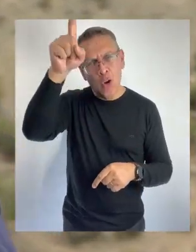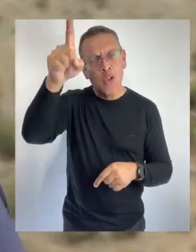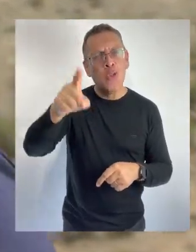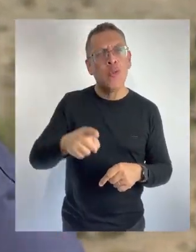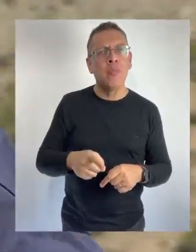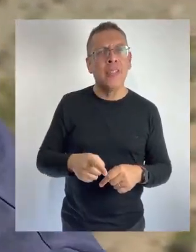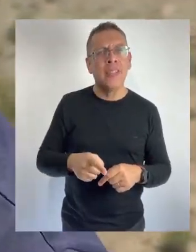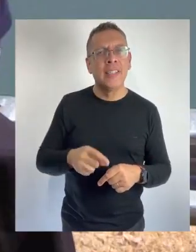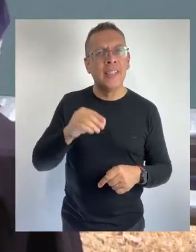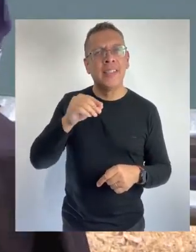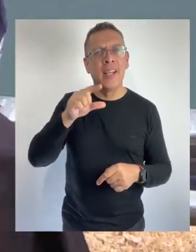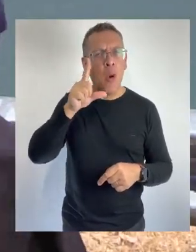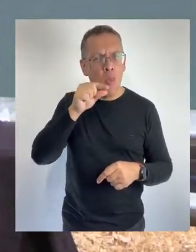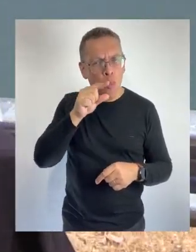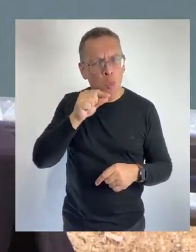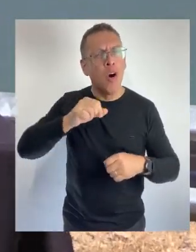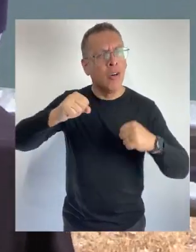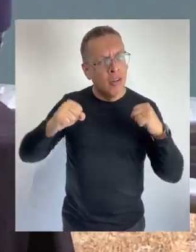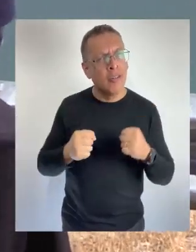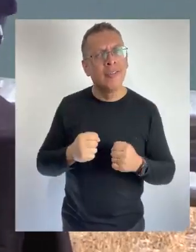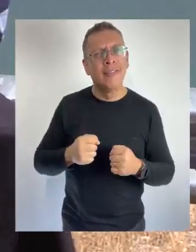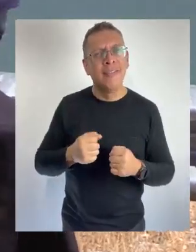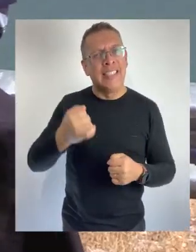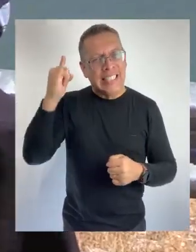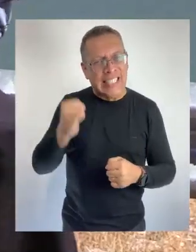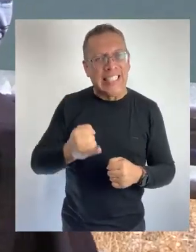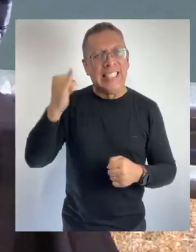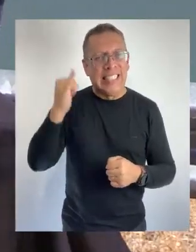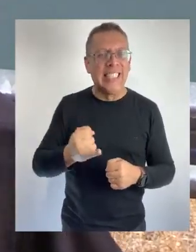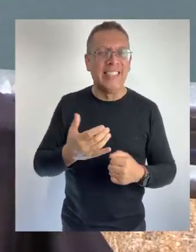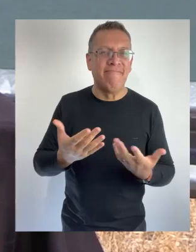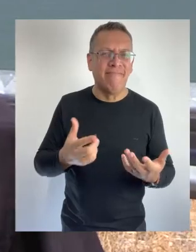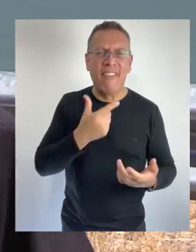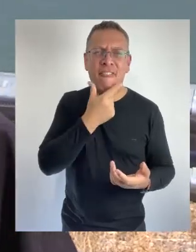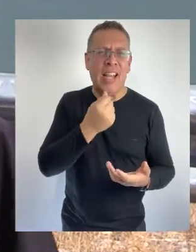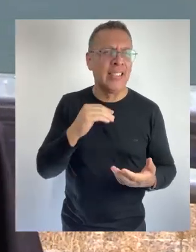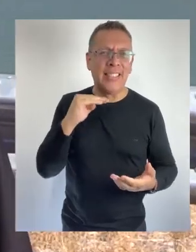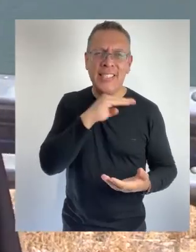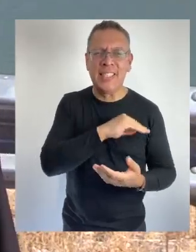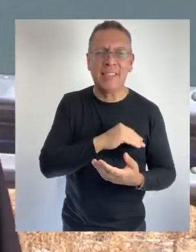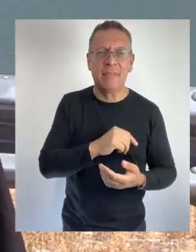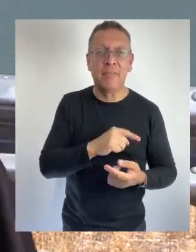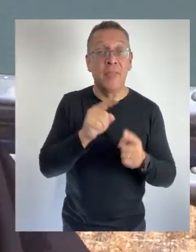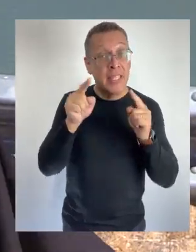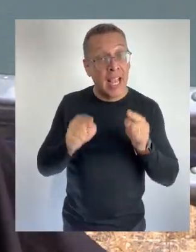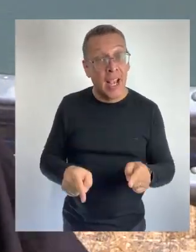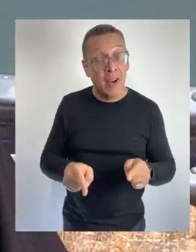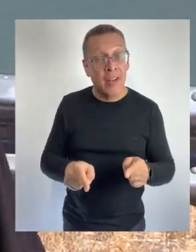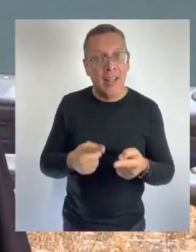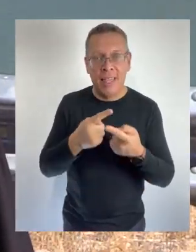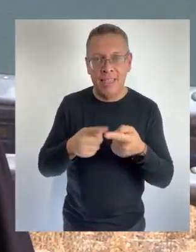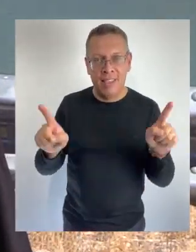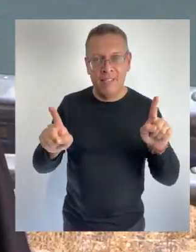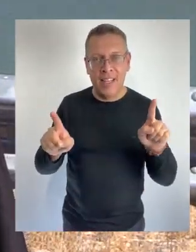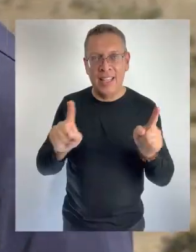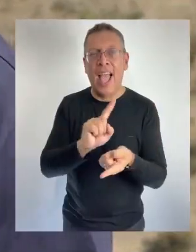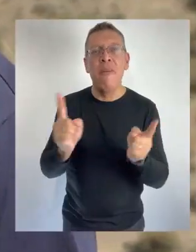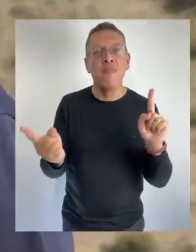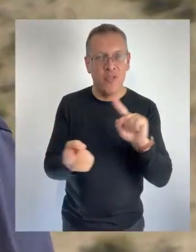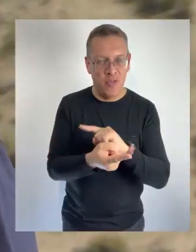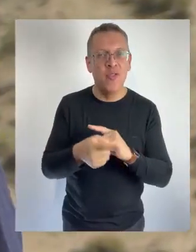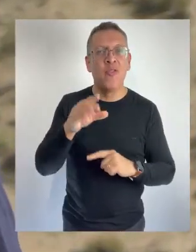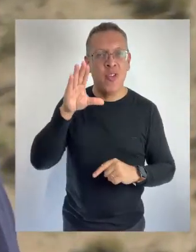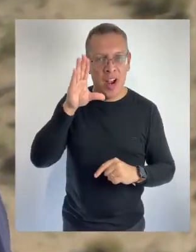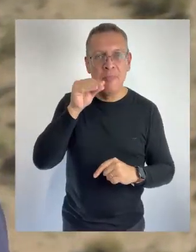cuenta que uno, como no sabe mucho de cocina, así que para eso estamos el paso no